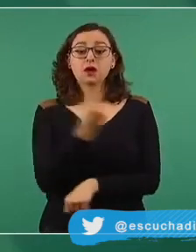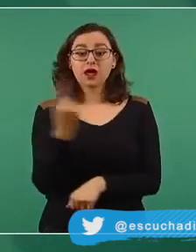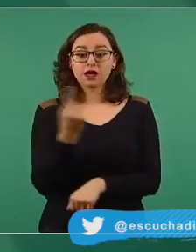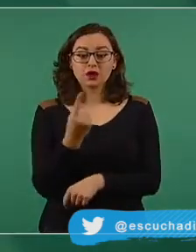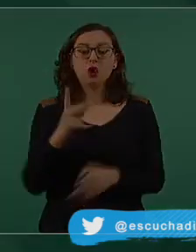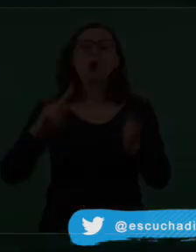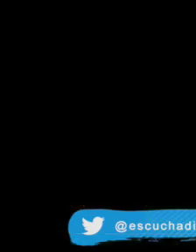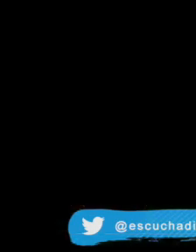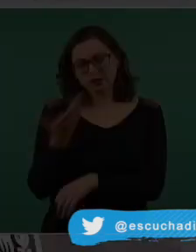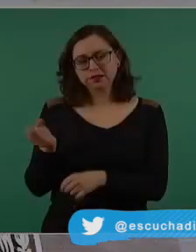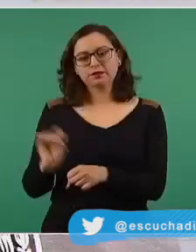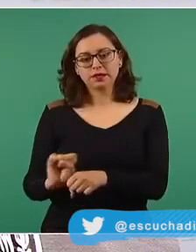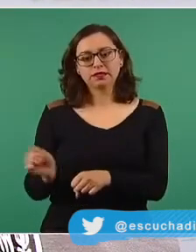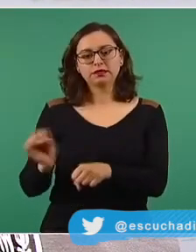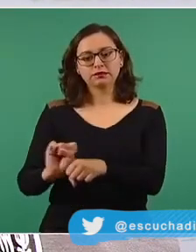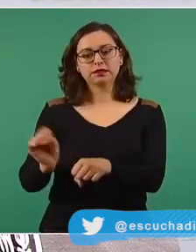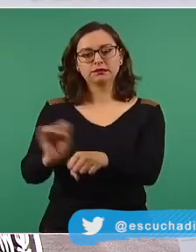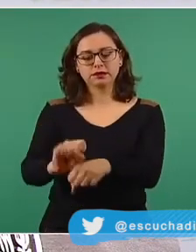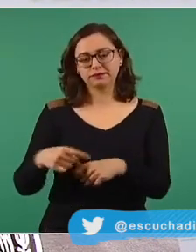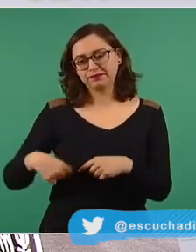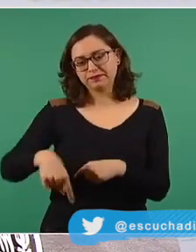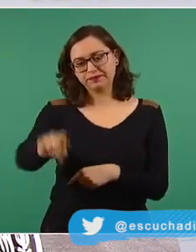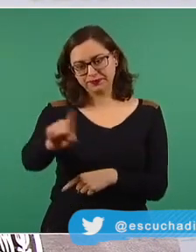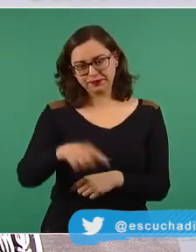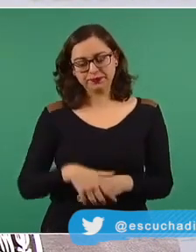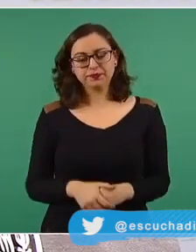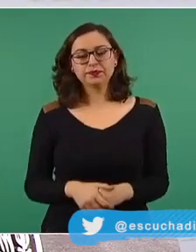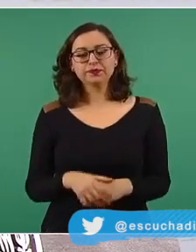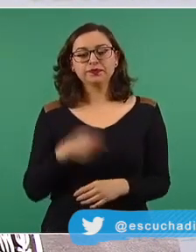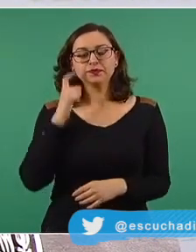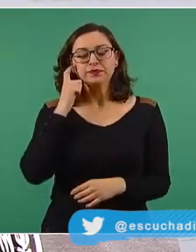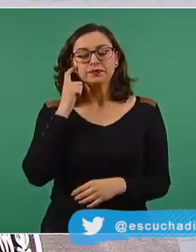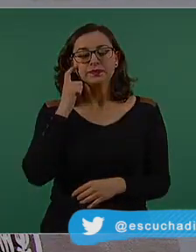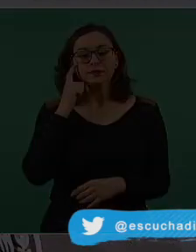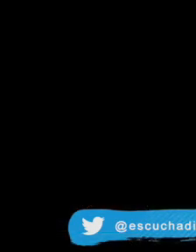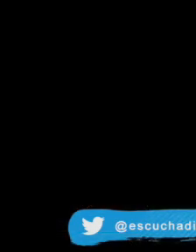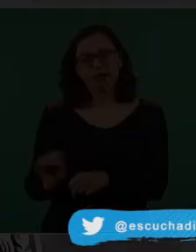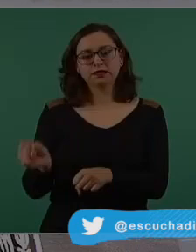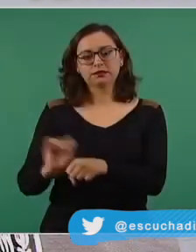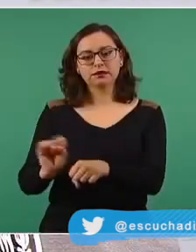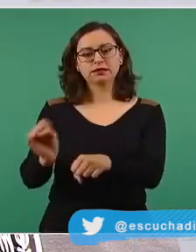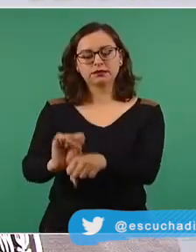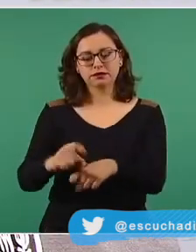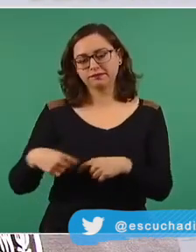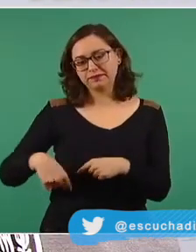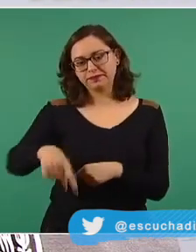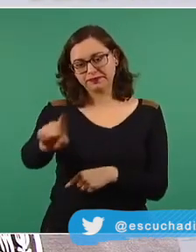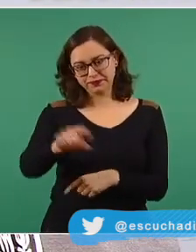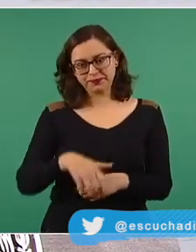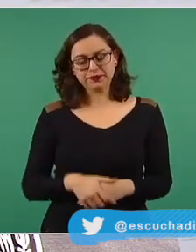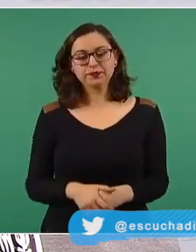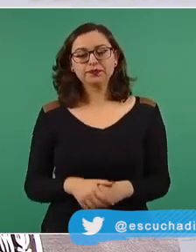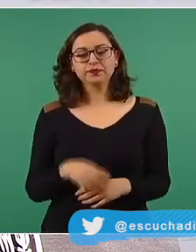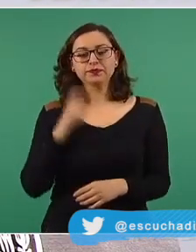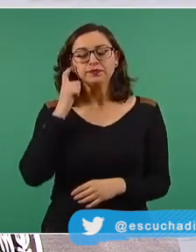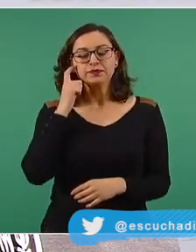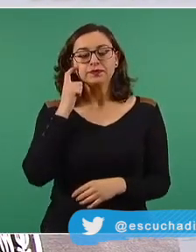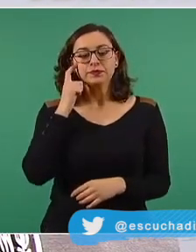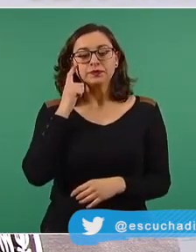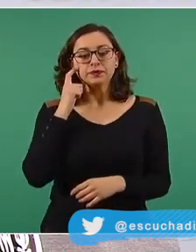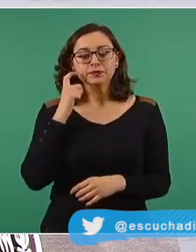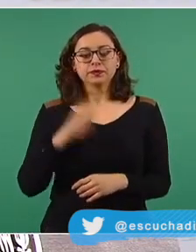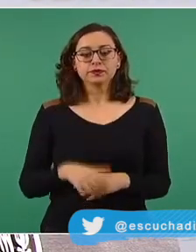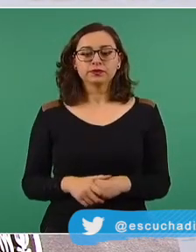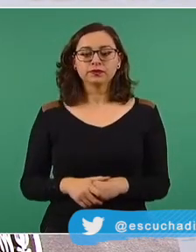643.500 dosis envasadas de Pfizer-BioNTech, con lo cual esta farmacéutica ha entregado un total de